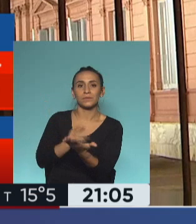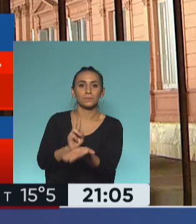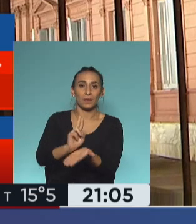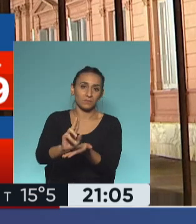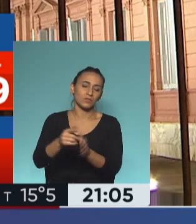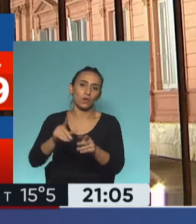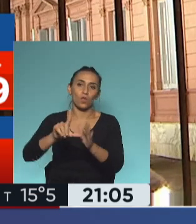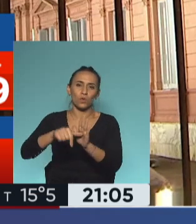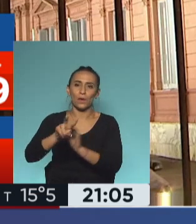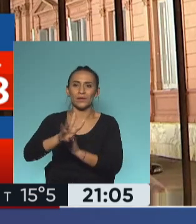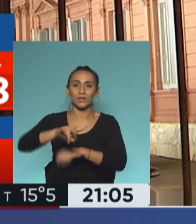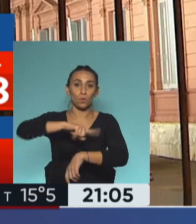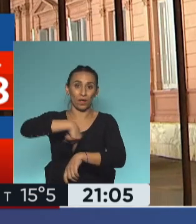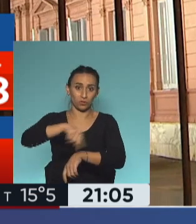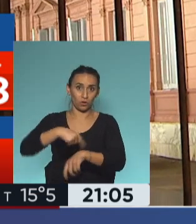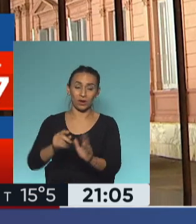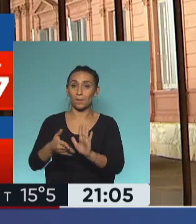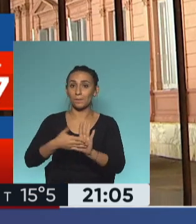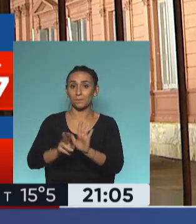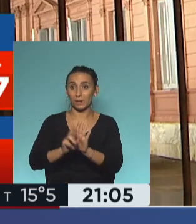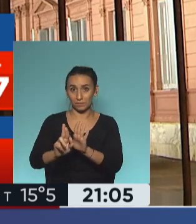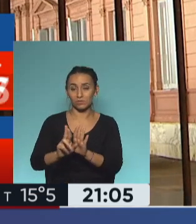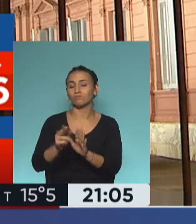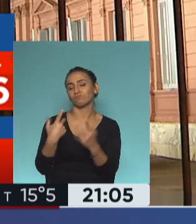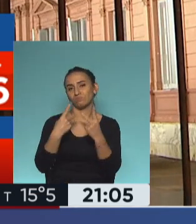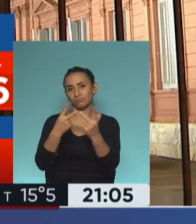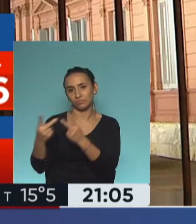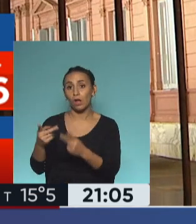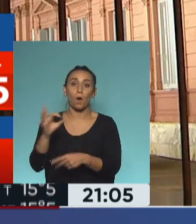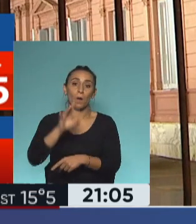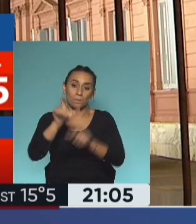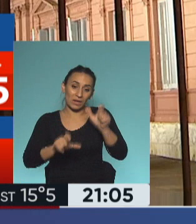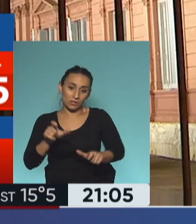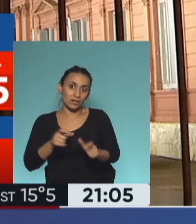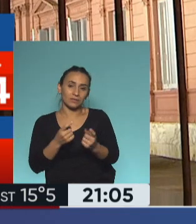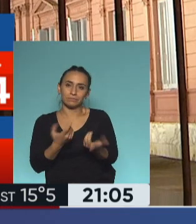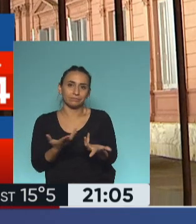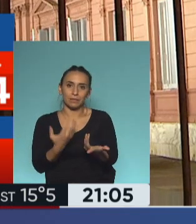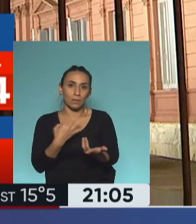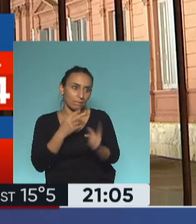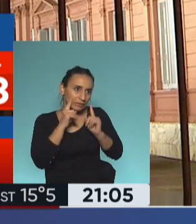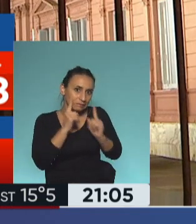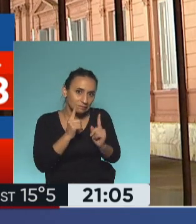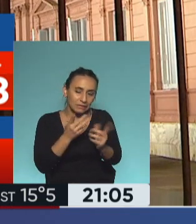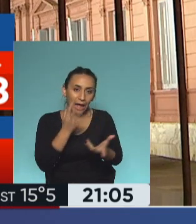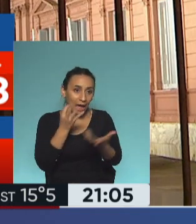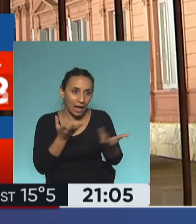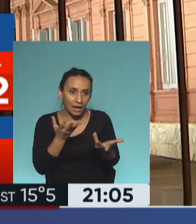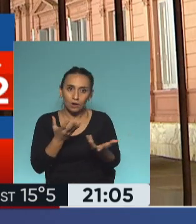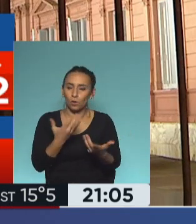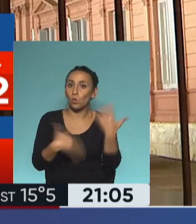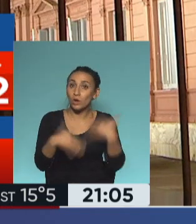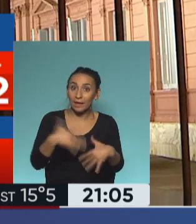para poder circular. También las personas que deban atender una situación de fuerza mayor, atención, esto es muy